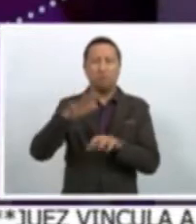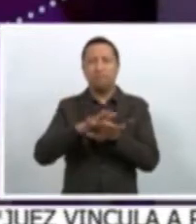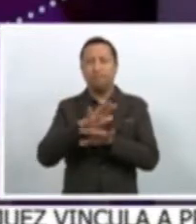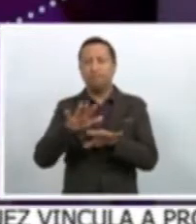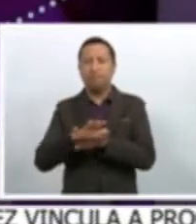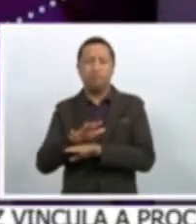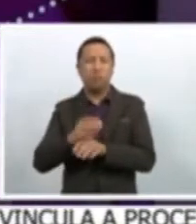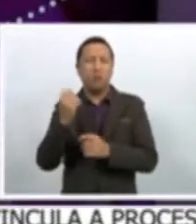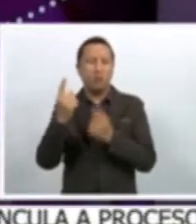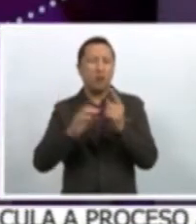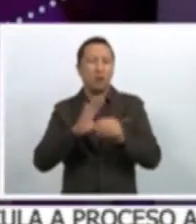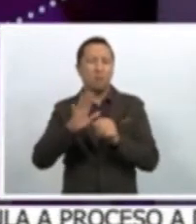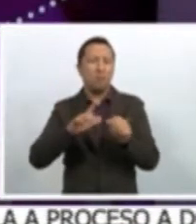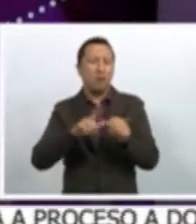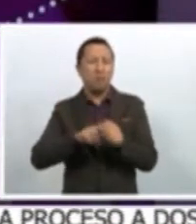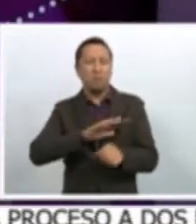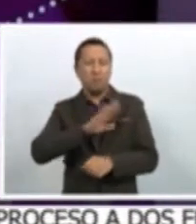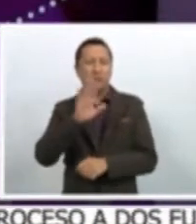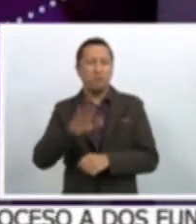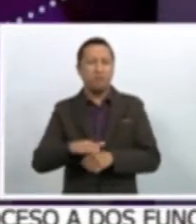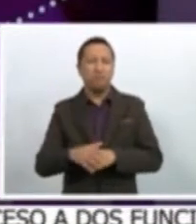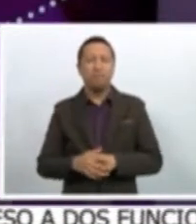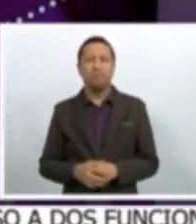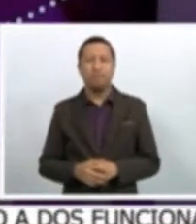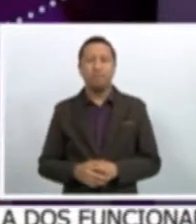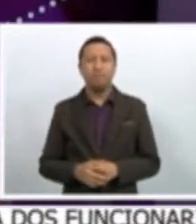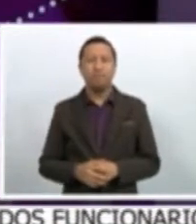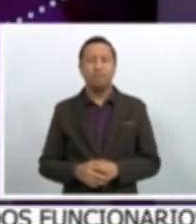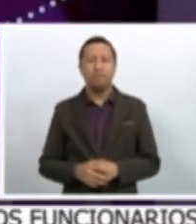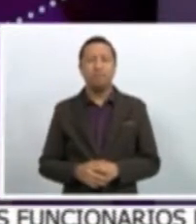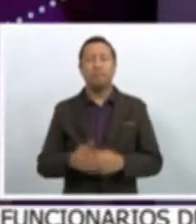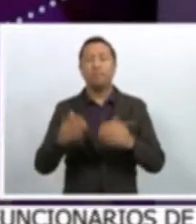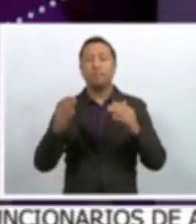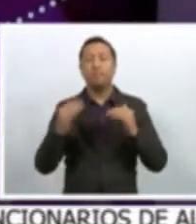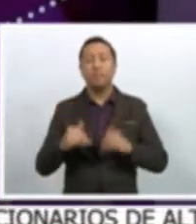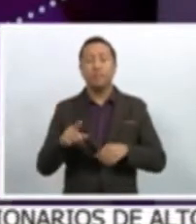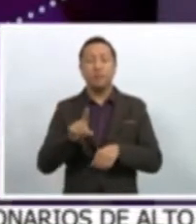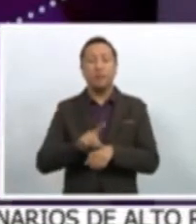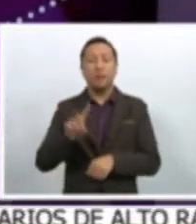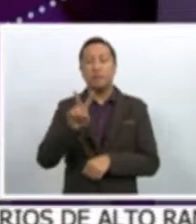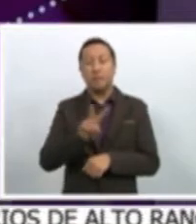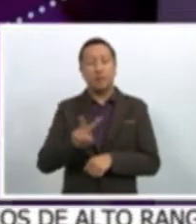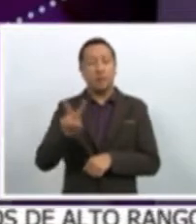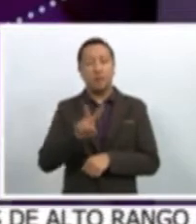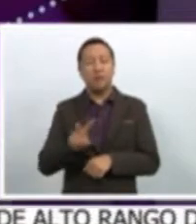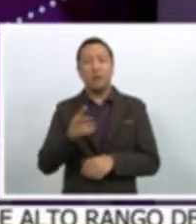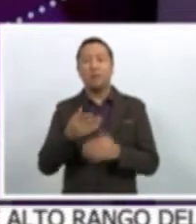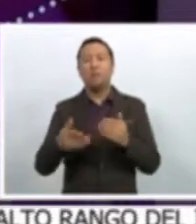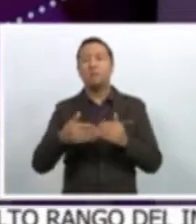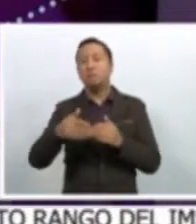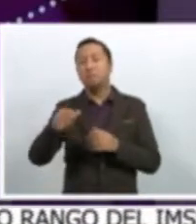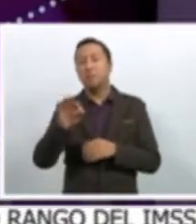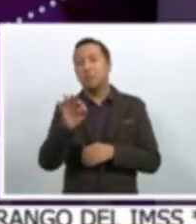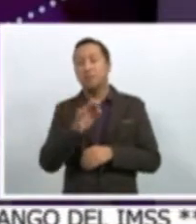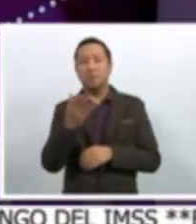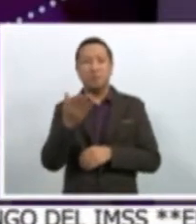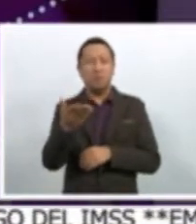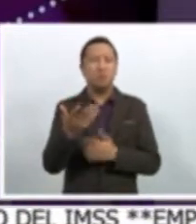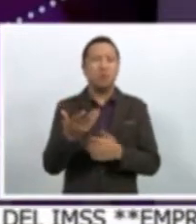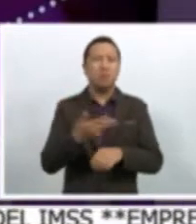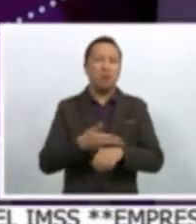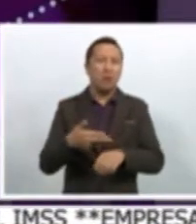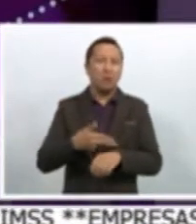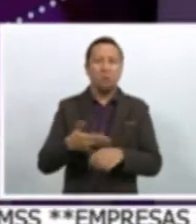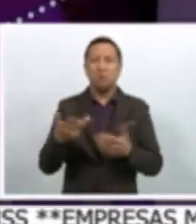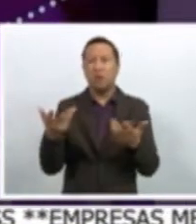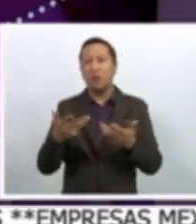presentaré el reporte del clima para las próximas horas. Ya es viernes, inicio de fin de semana. Seguramente usted ya tendrá algunos planes, pero antes es muy